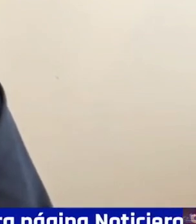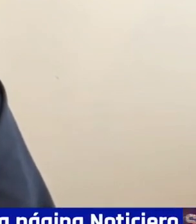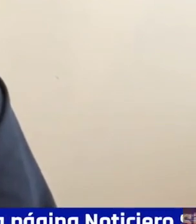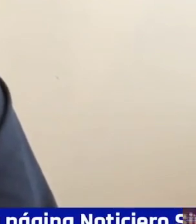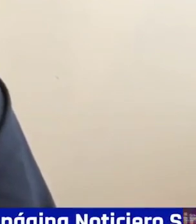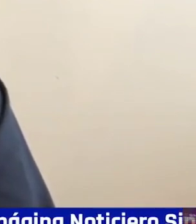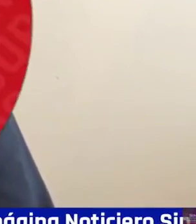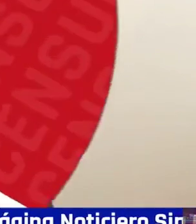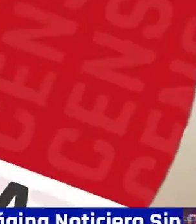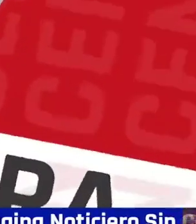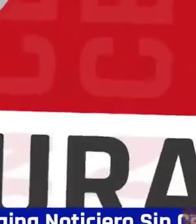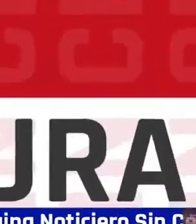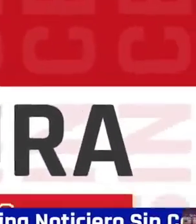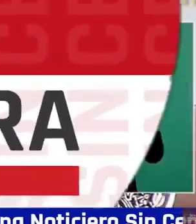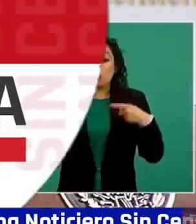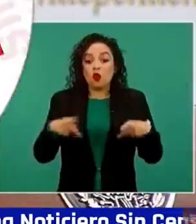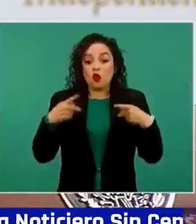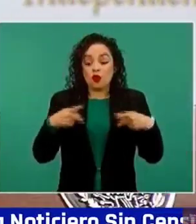a ver y escuchar.